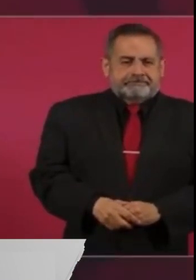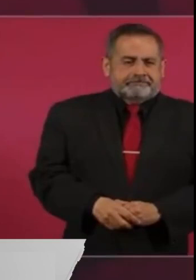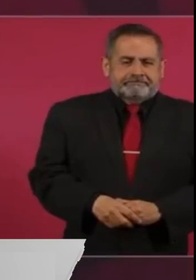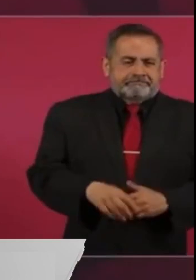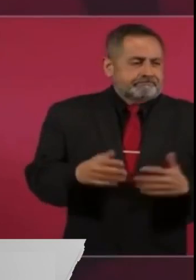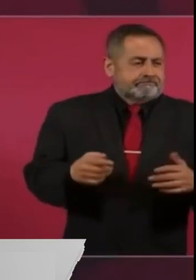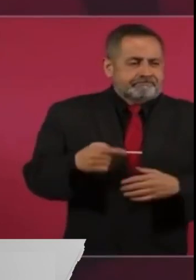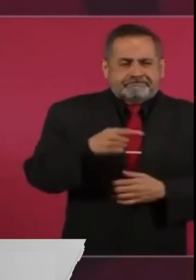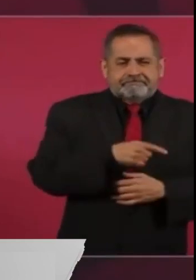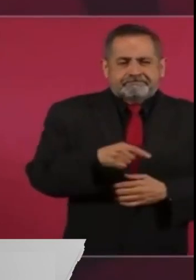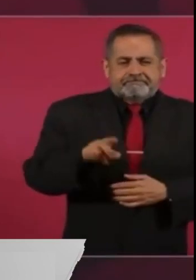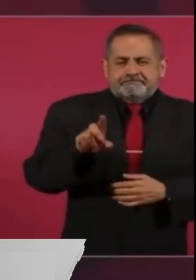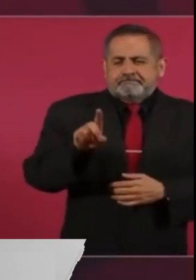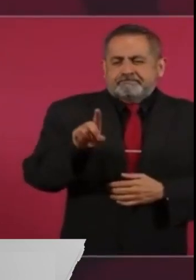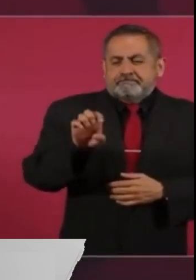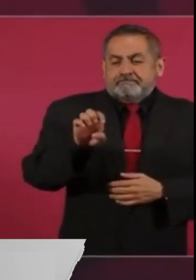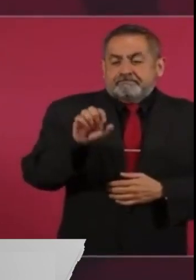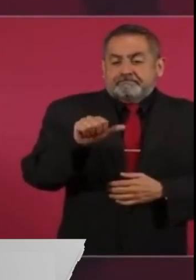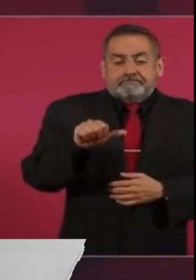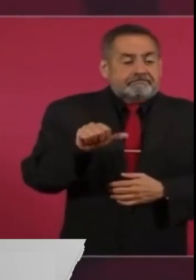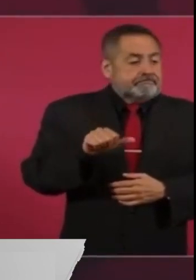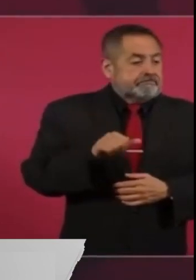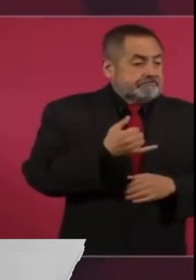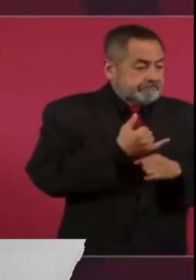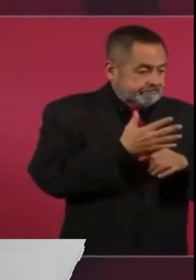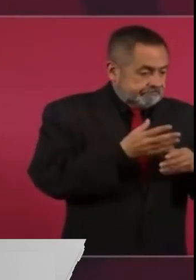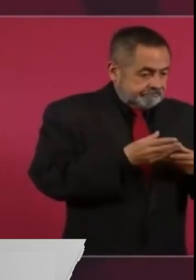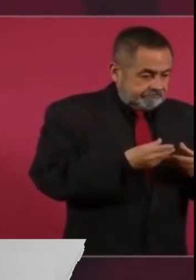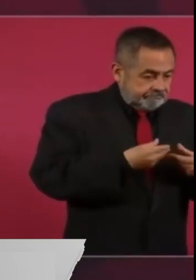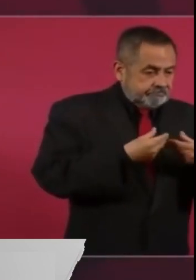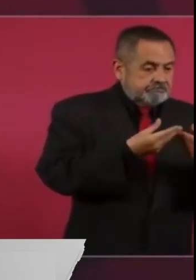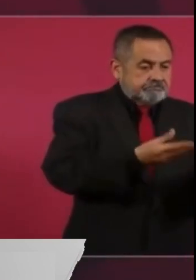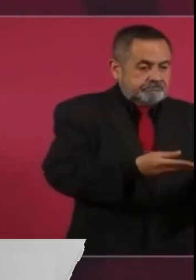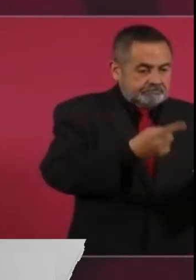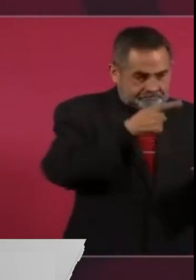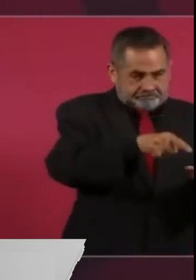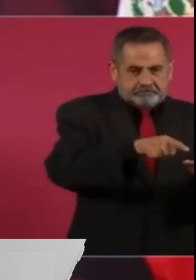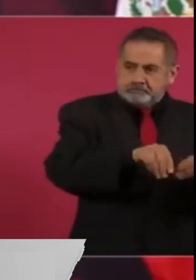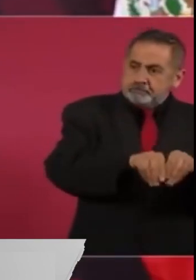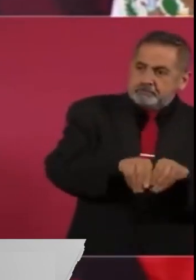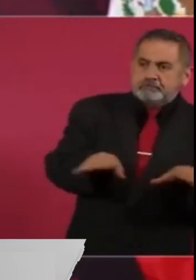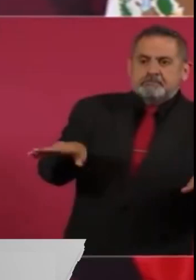la DEA les dio la información.